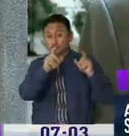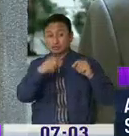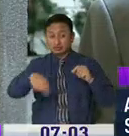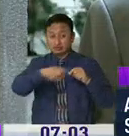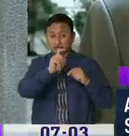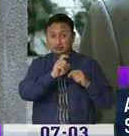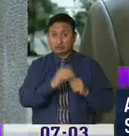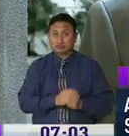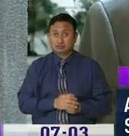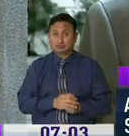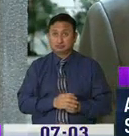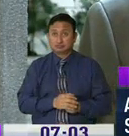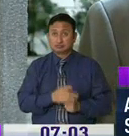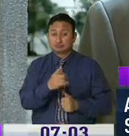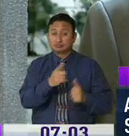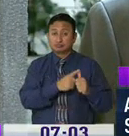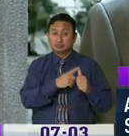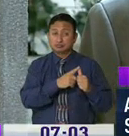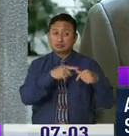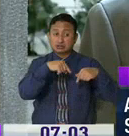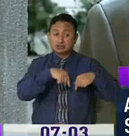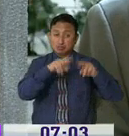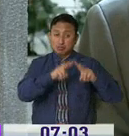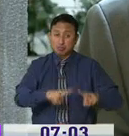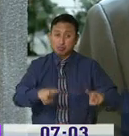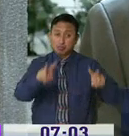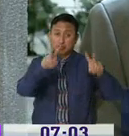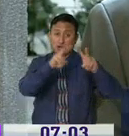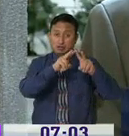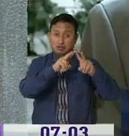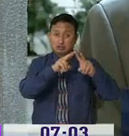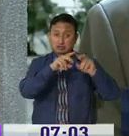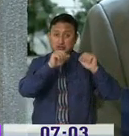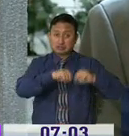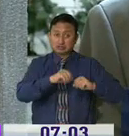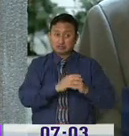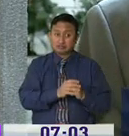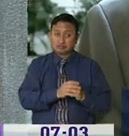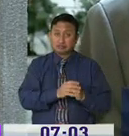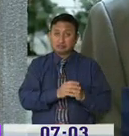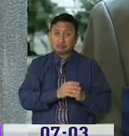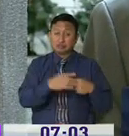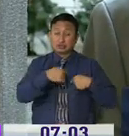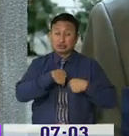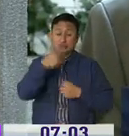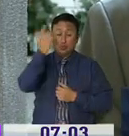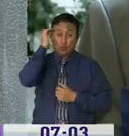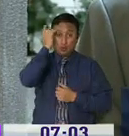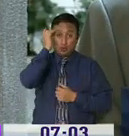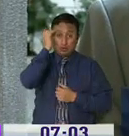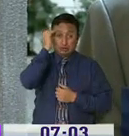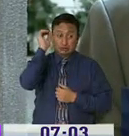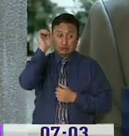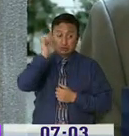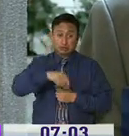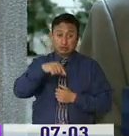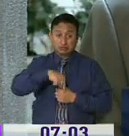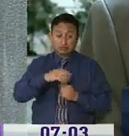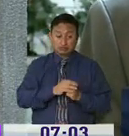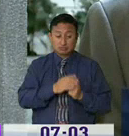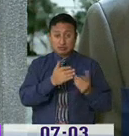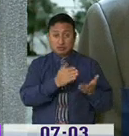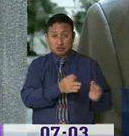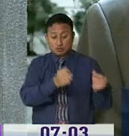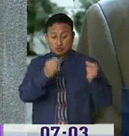liberación de algunos precios, de algunos aranceles que tenemos y que nos preocupa sobremanera, que nos va a permitir reactivar el tema